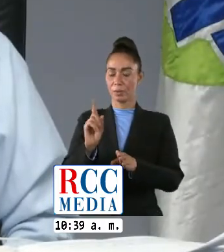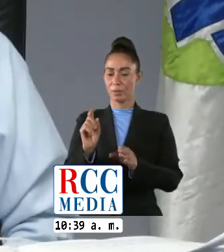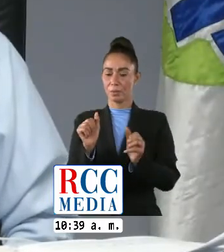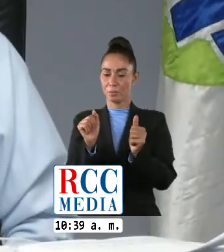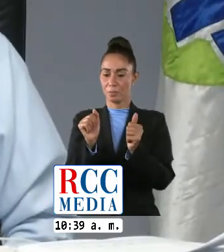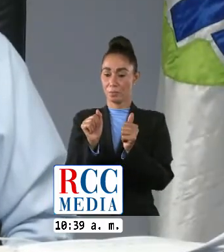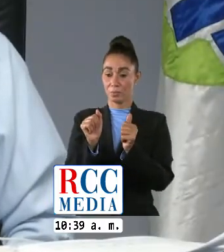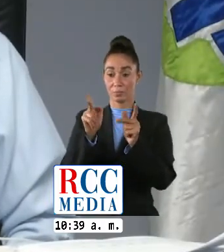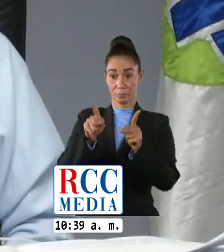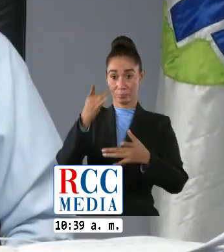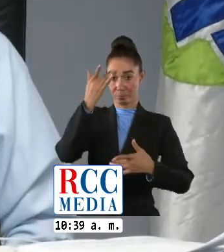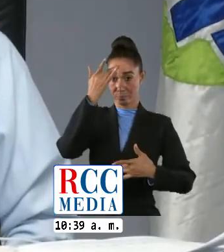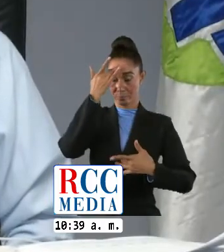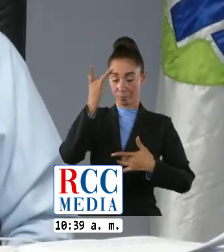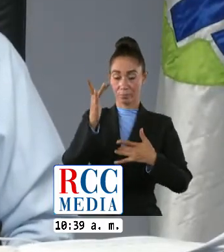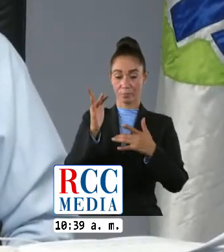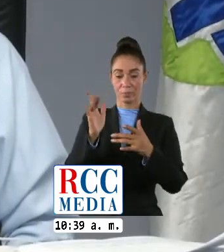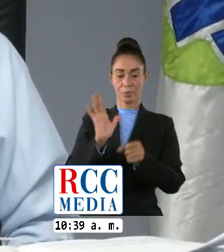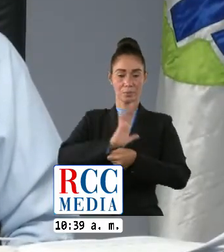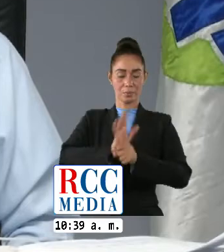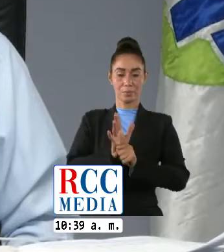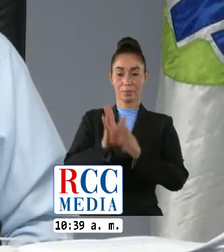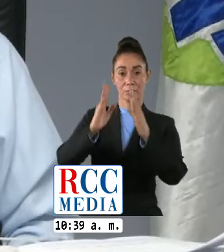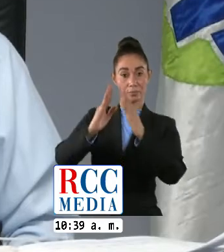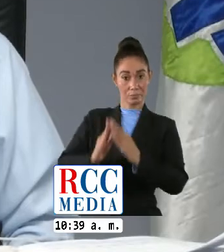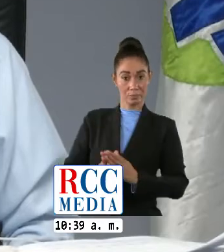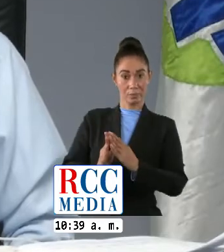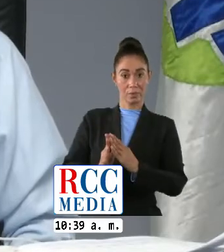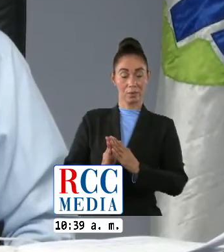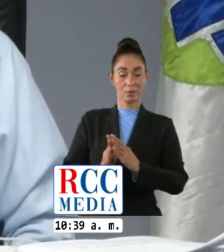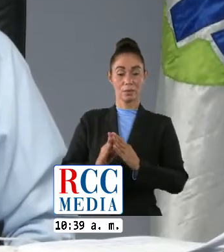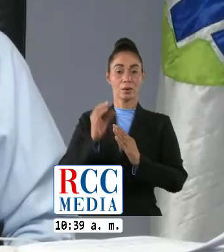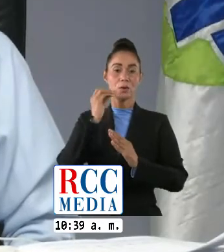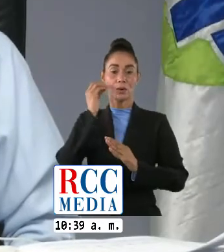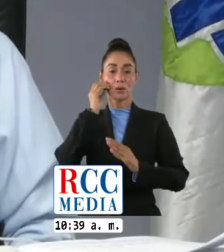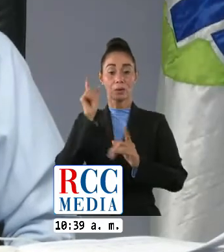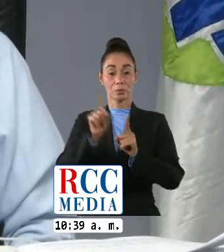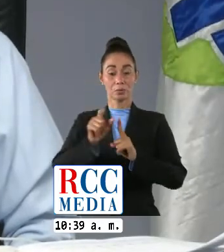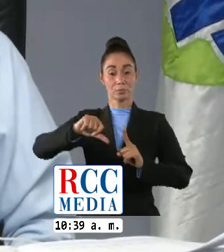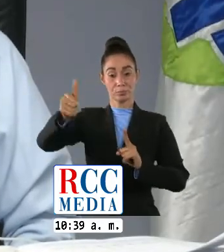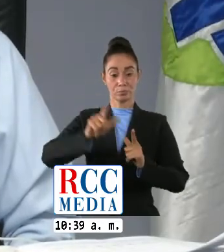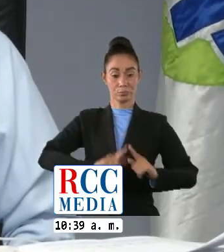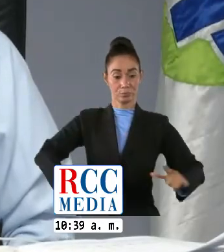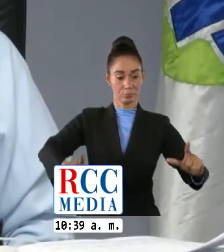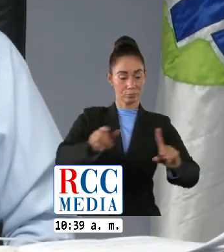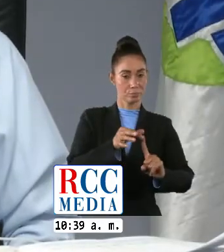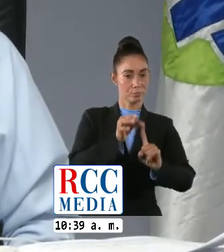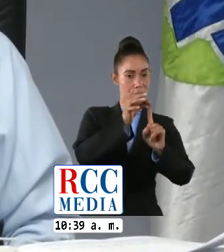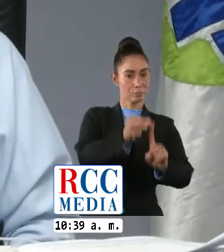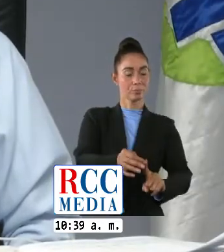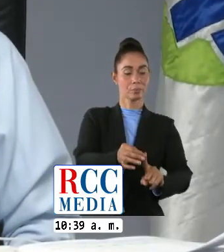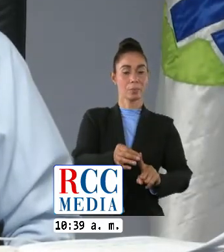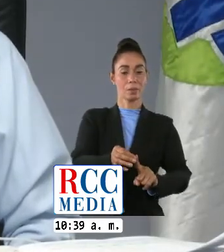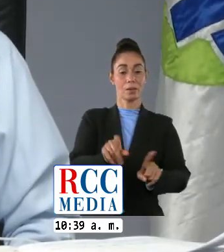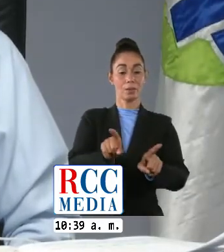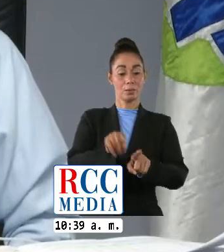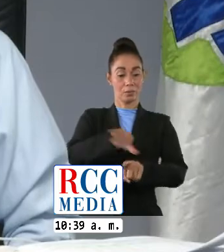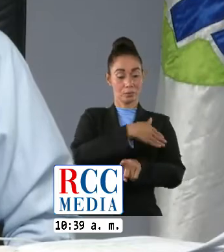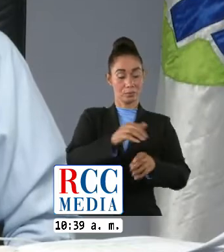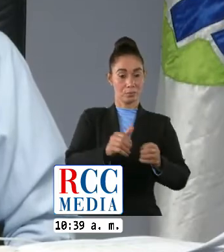pacientes, sean estos domiciliarios o en centros de aislamiento, e igualmente en el área